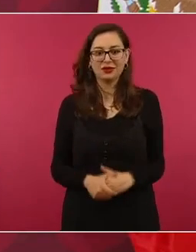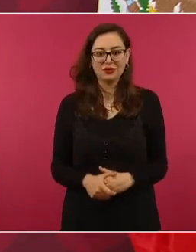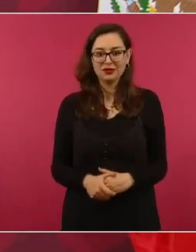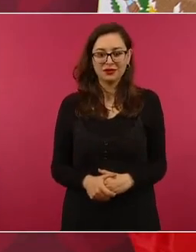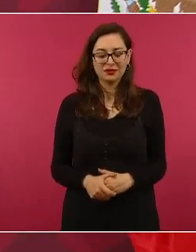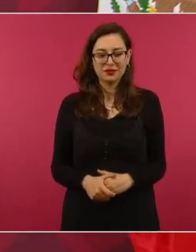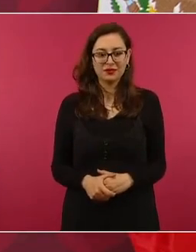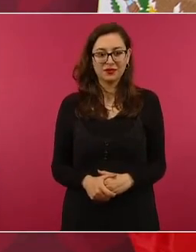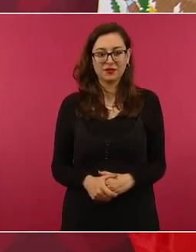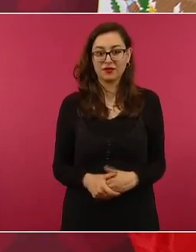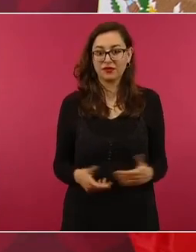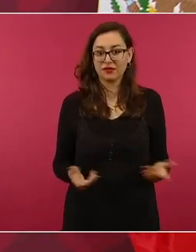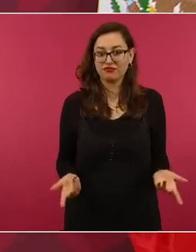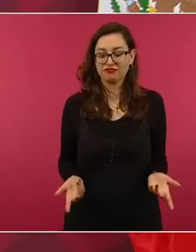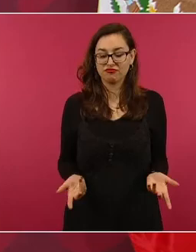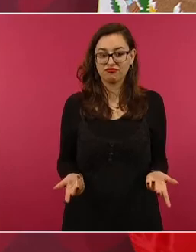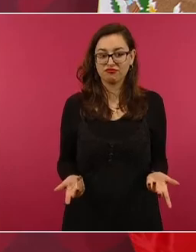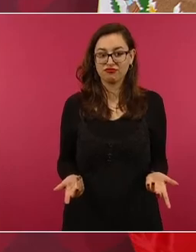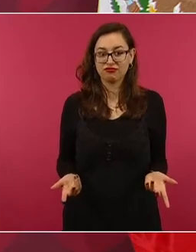Porque nosotros, si